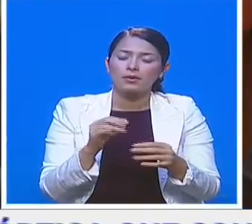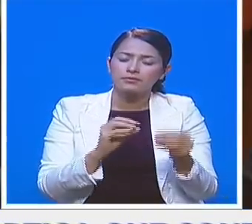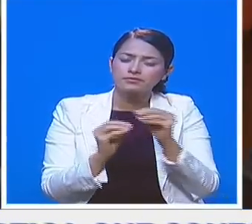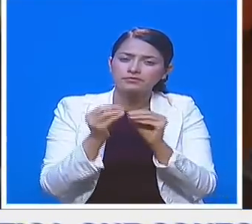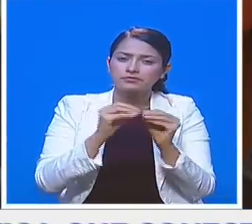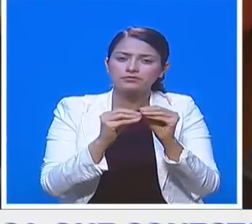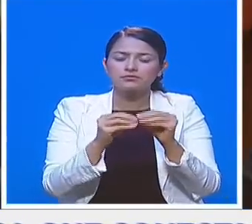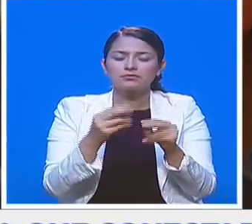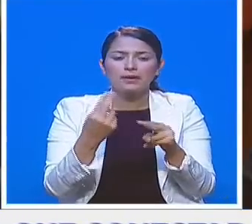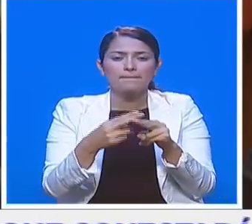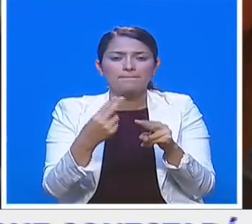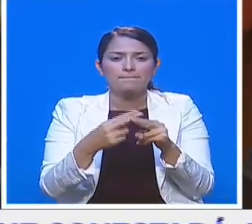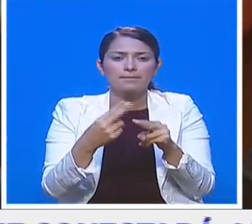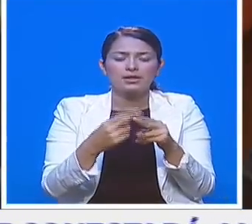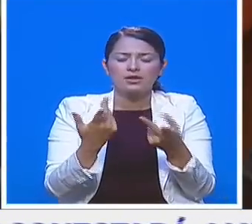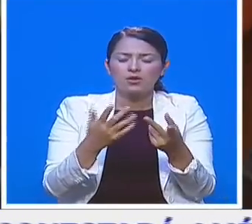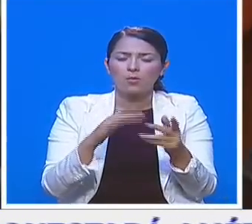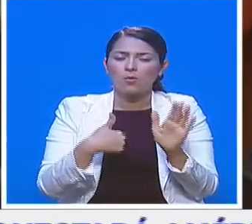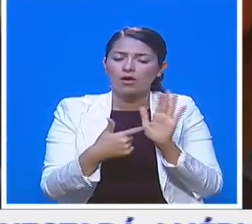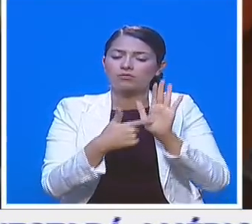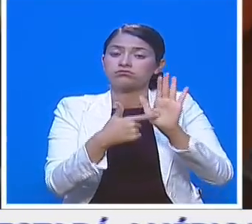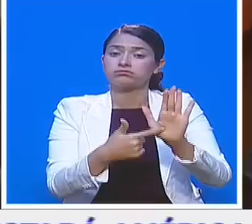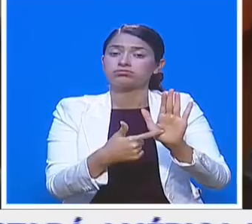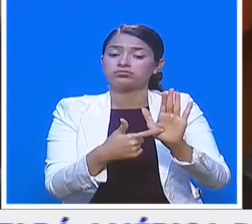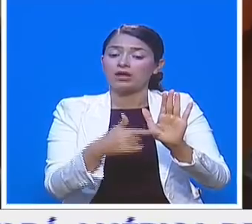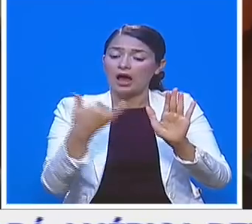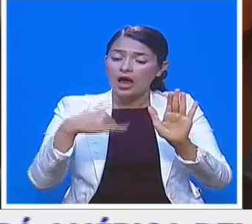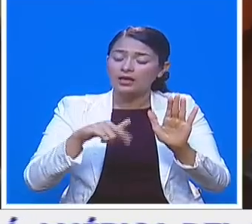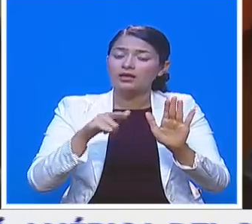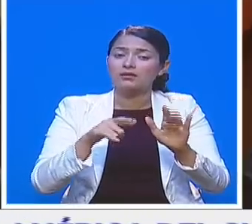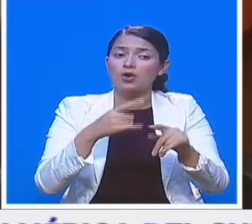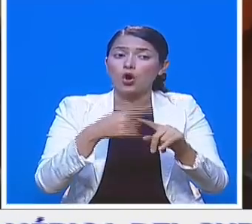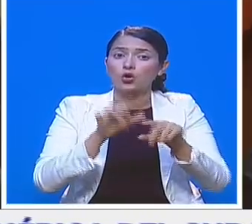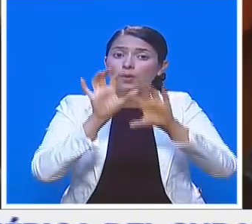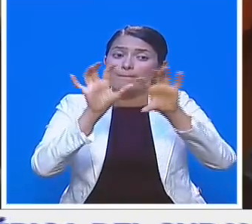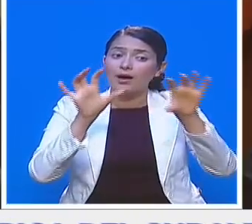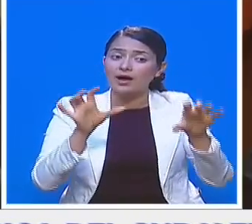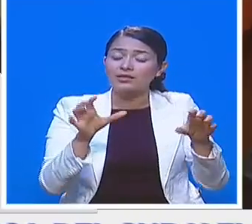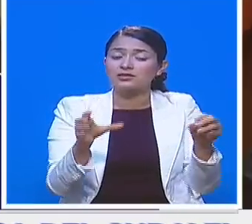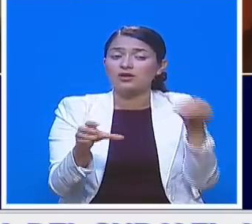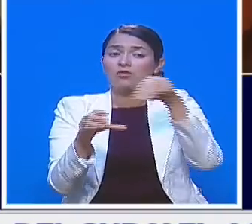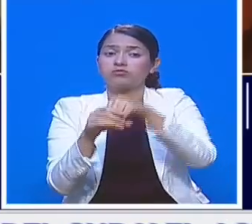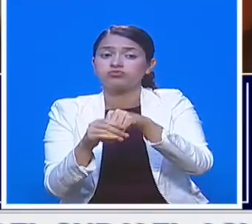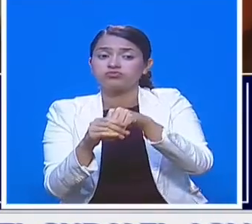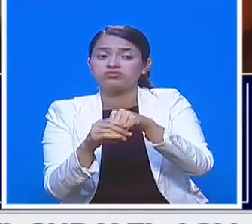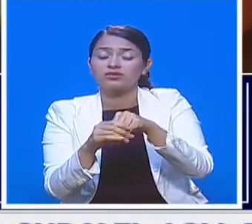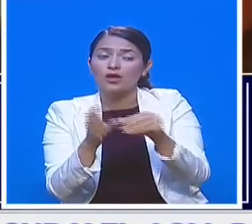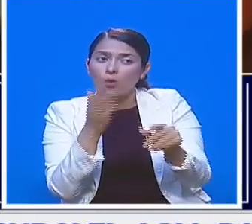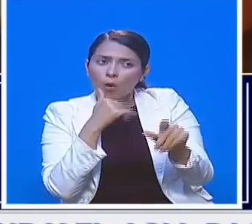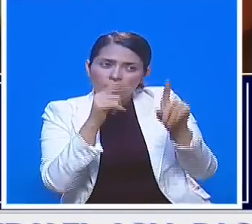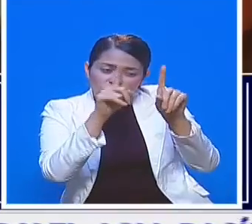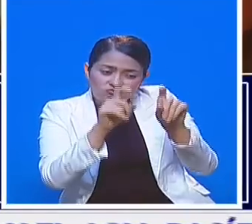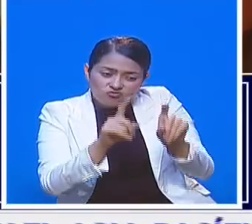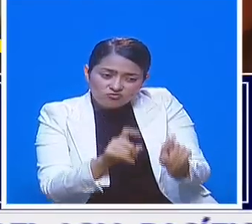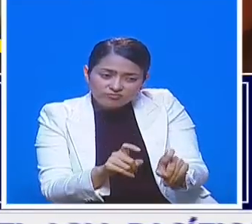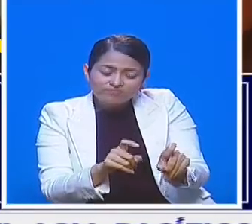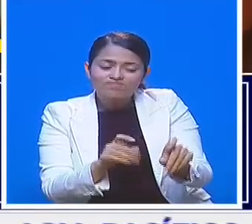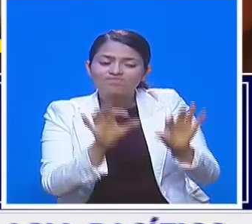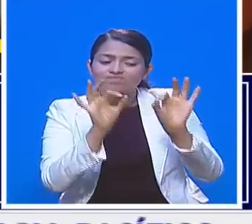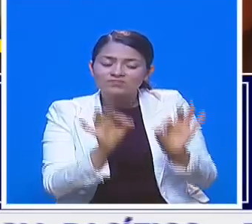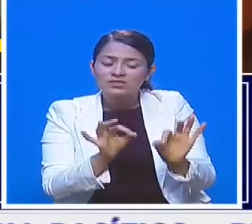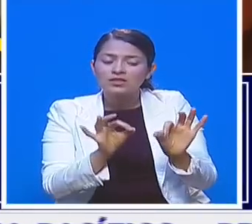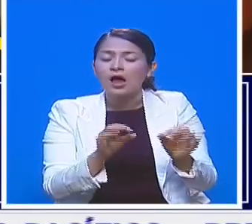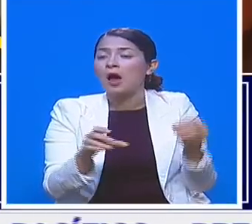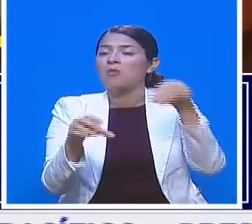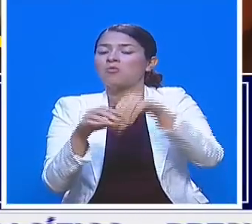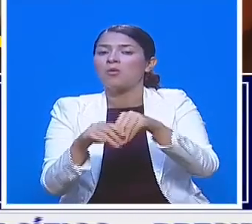peligros extremos que representan para nuestro país la entrada de extranjeros que no están examinados adecuadamente, así como aquellos que llegan